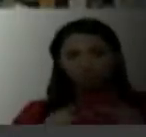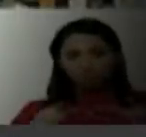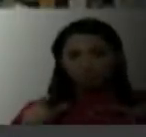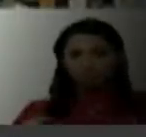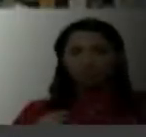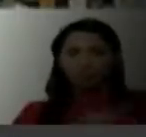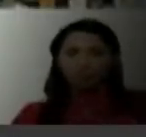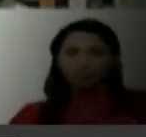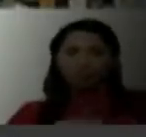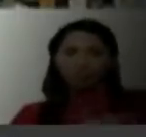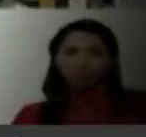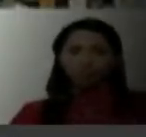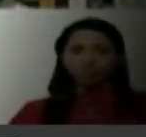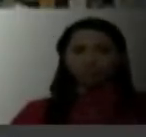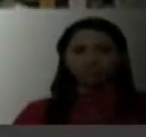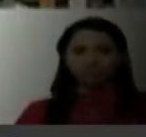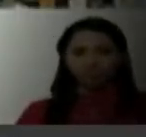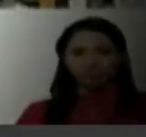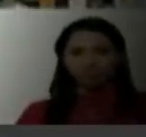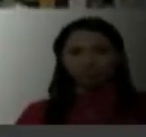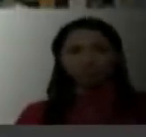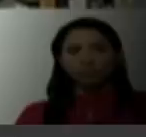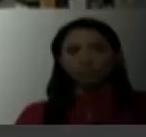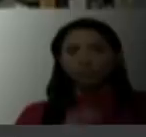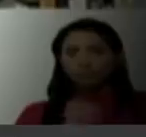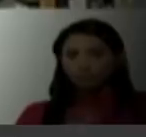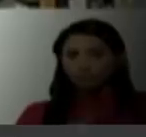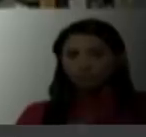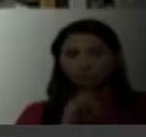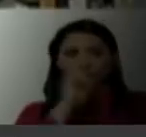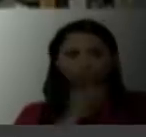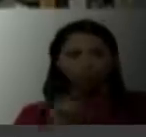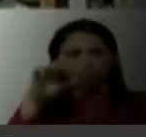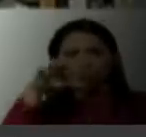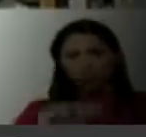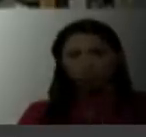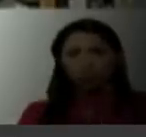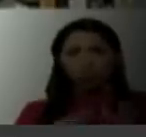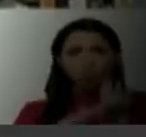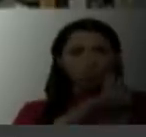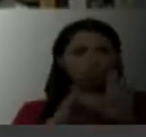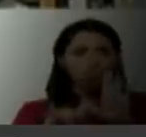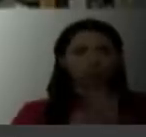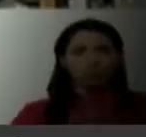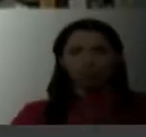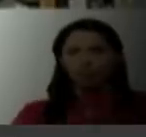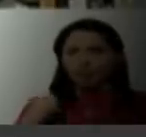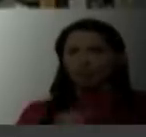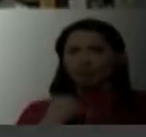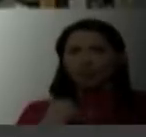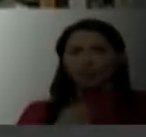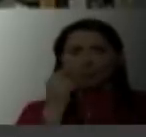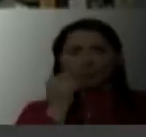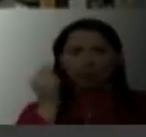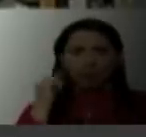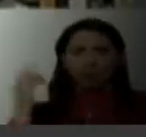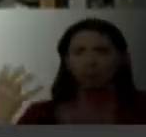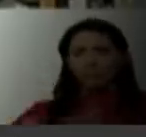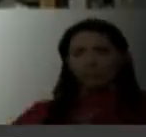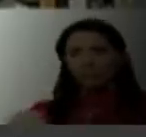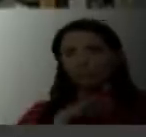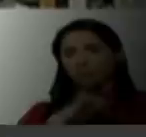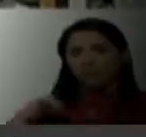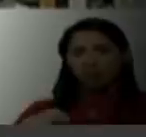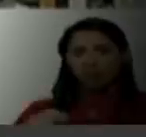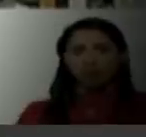Trabajadores manifestó su rechazo a las sanciones impuestas contra Venezuela. Además, informó que en ese territorio se han registrado huelgas de